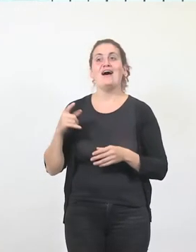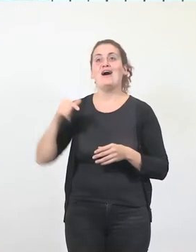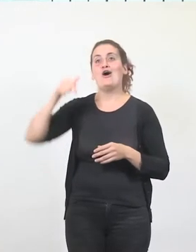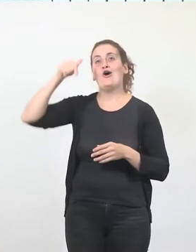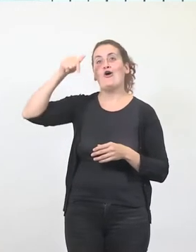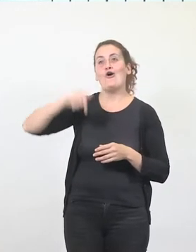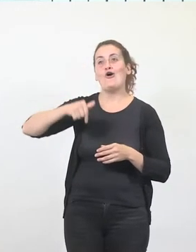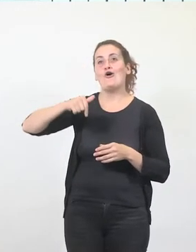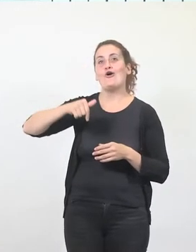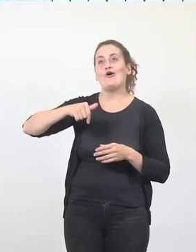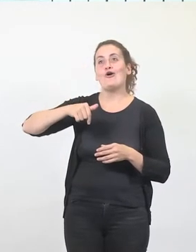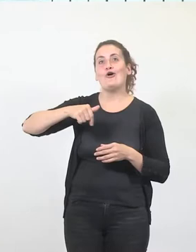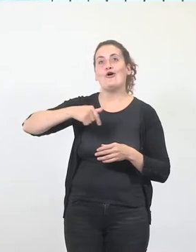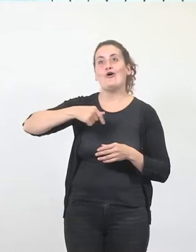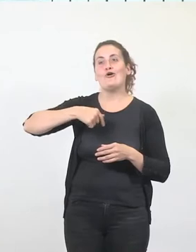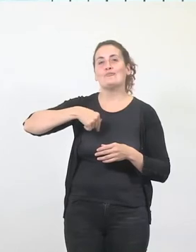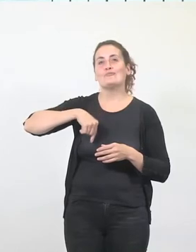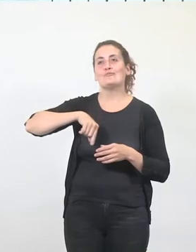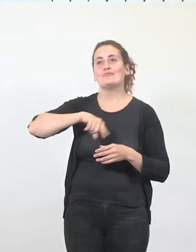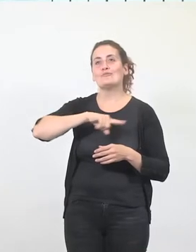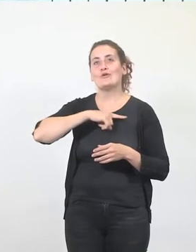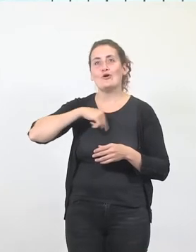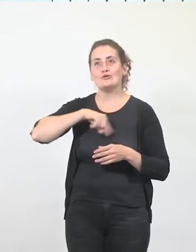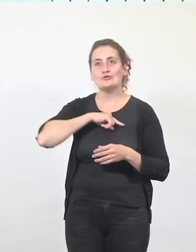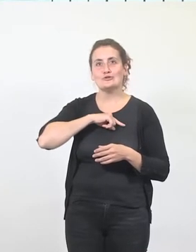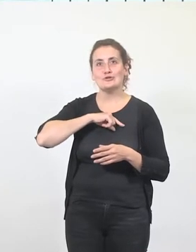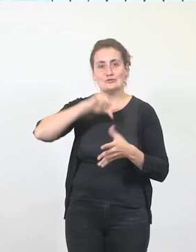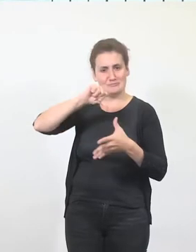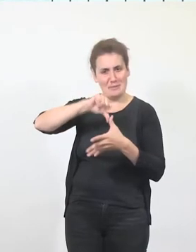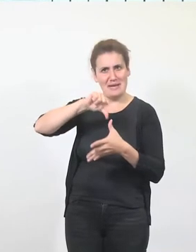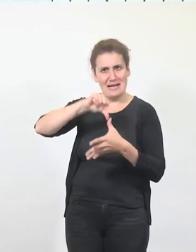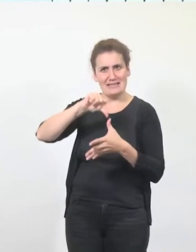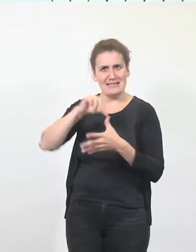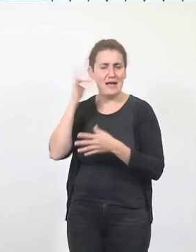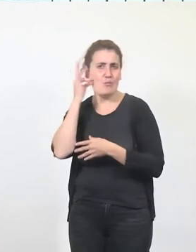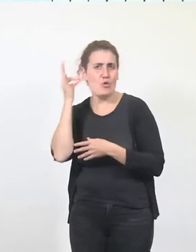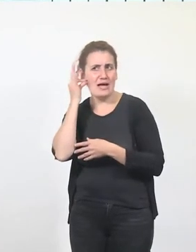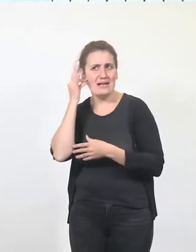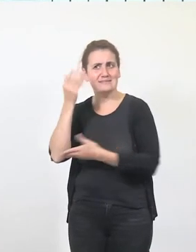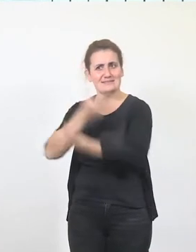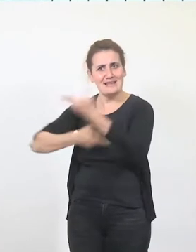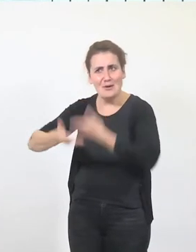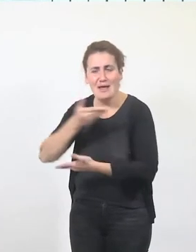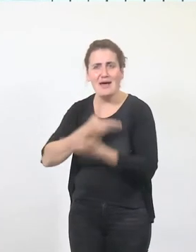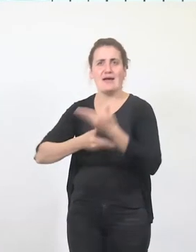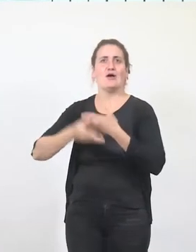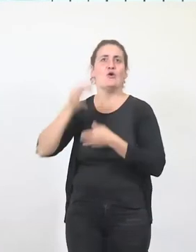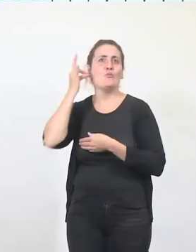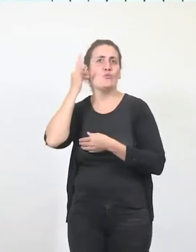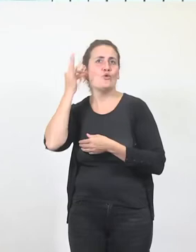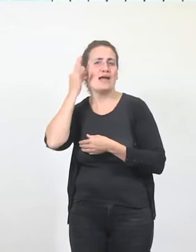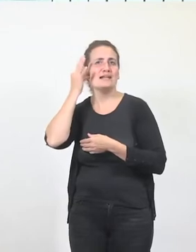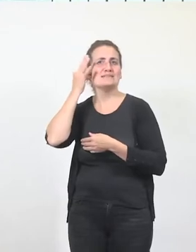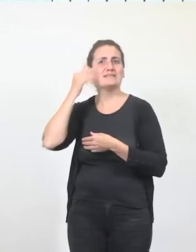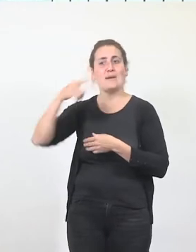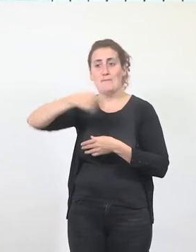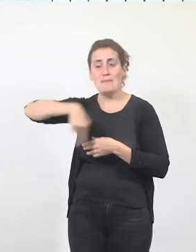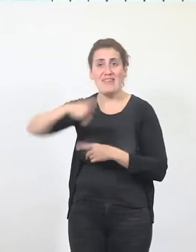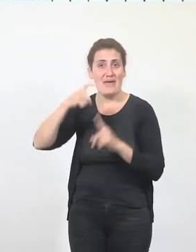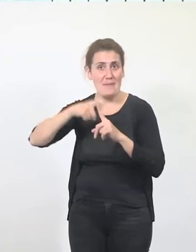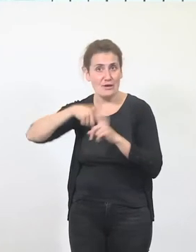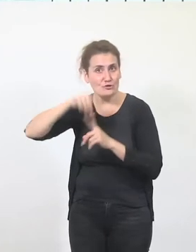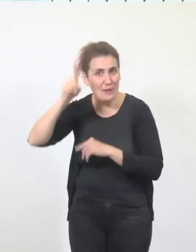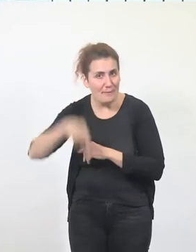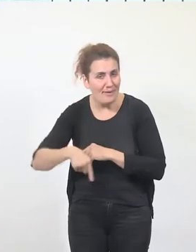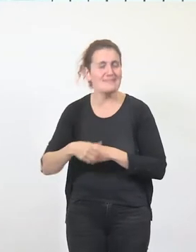conseguido hacer hermanamientos con mujeres de América Latina, sobre todo con las mujeres de la Plaza de Mayo,